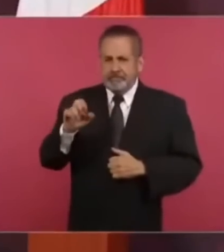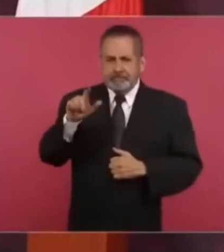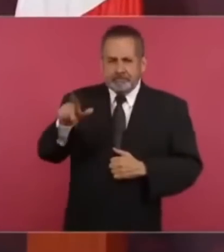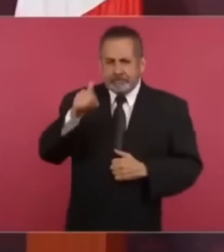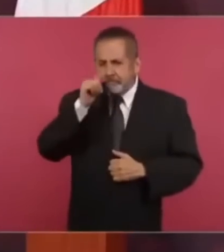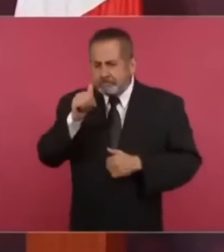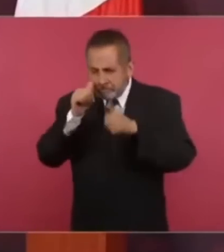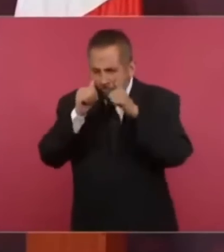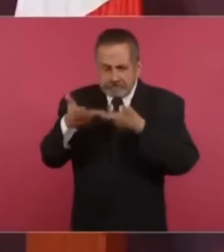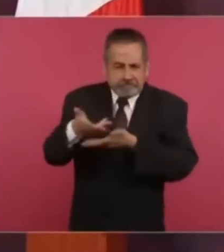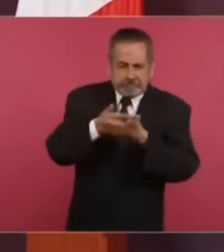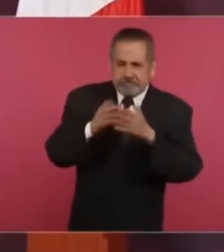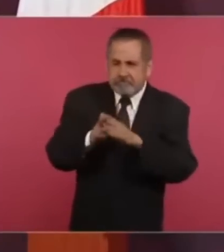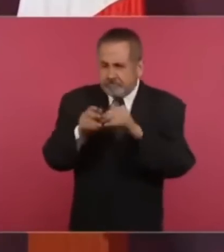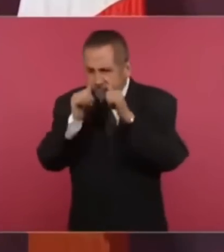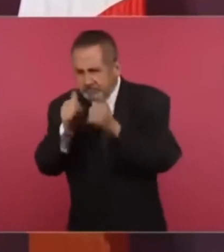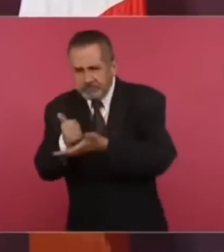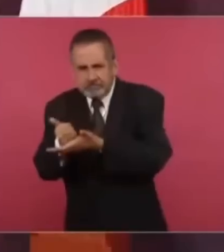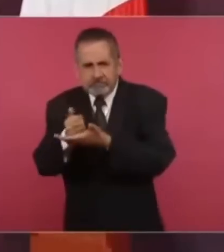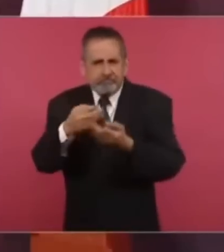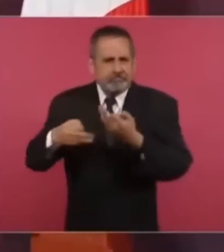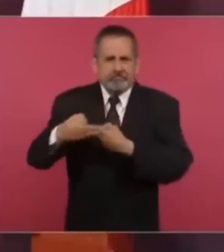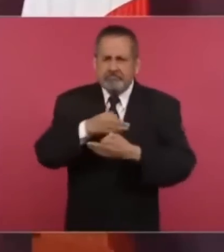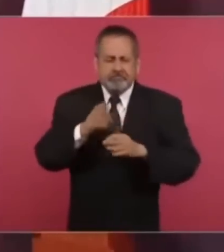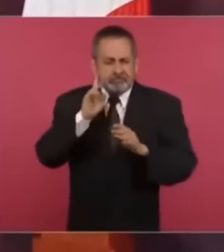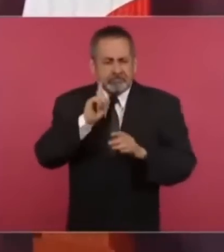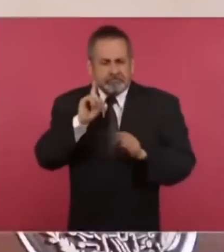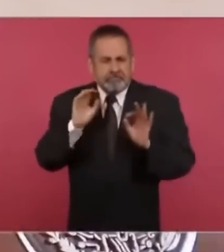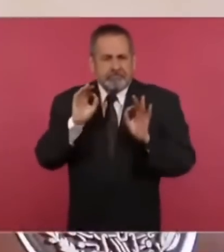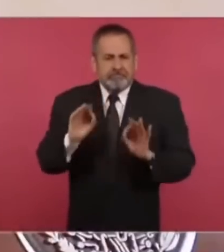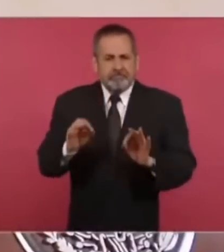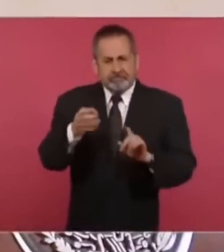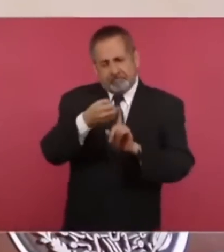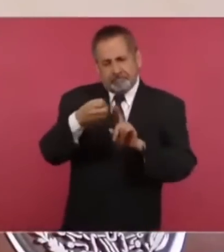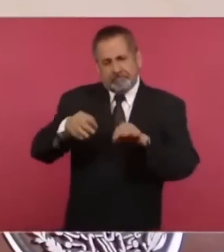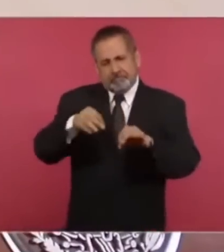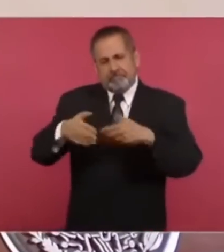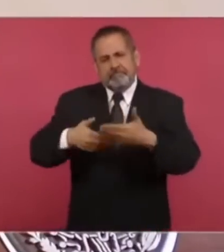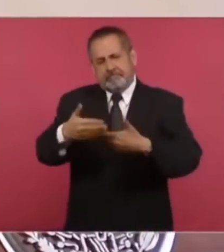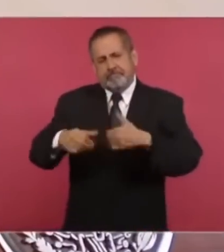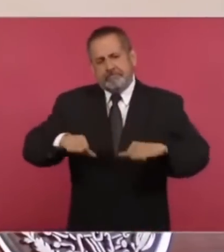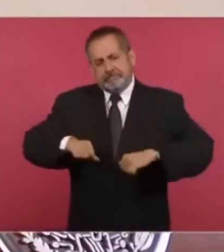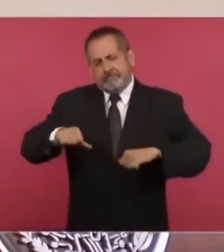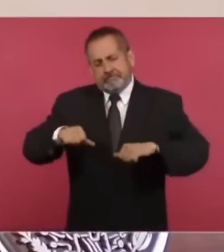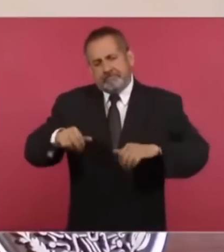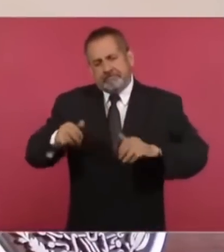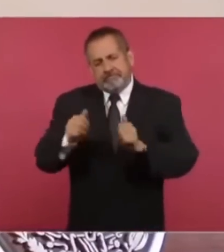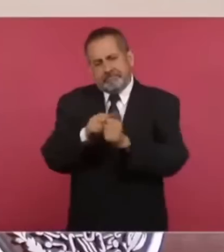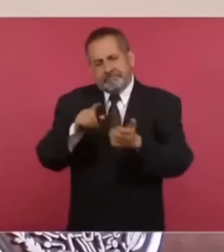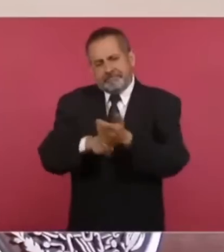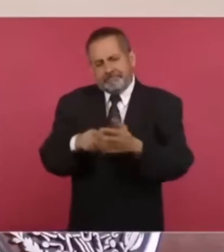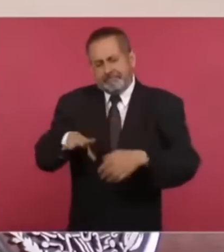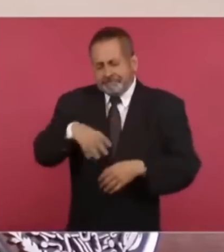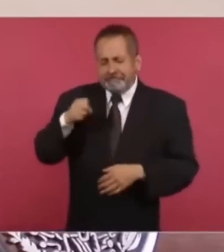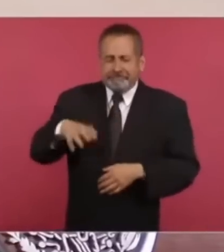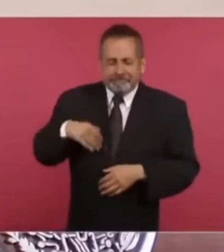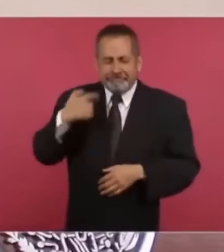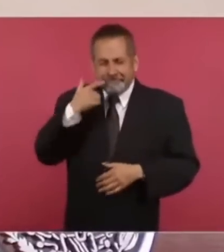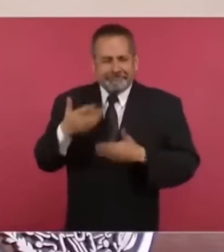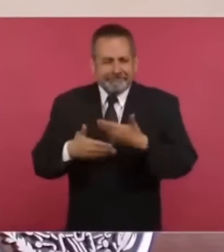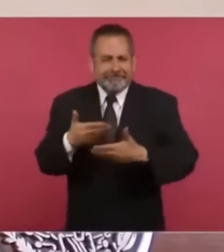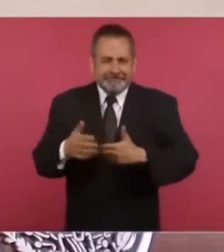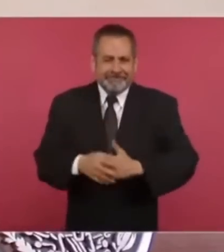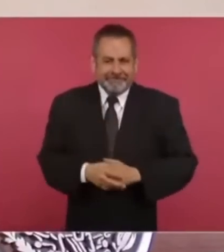siempre está al pendiente de todos y todas nosotras para llevar a cabo nuestras actividades con mucho esfuerzo,